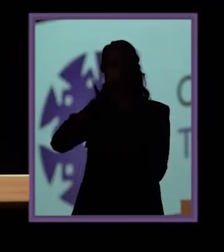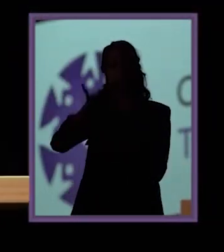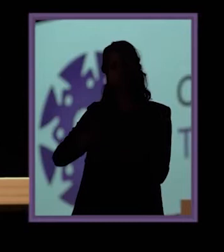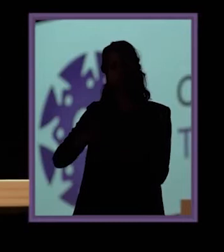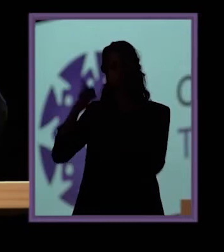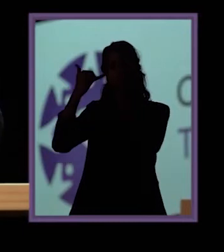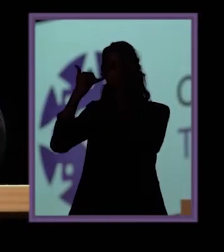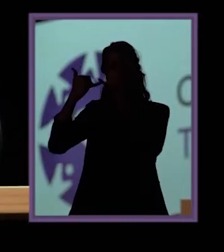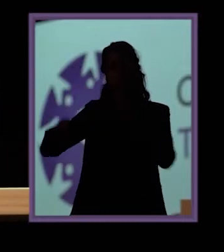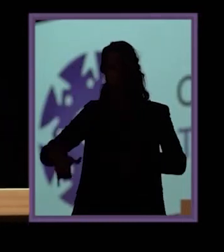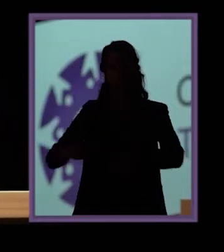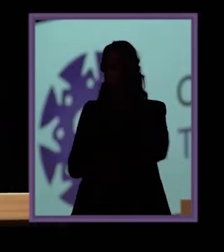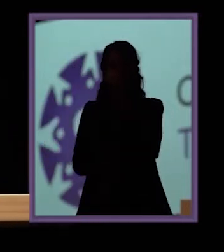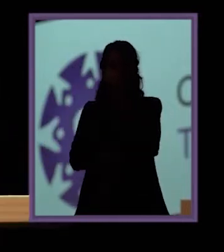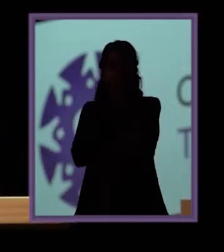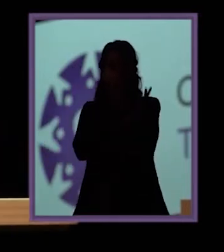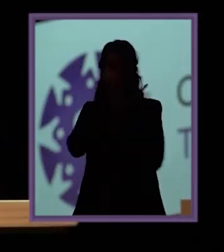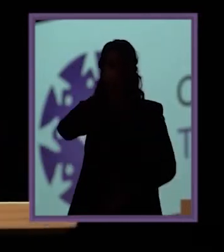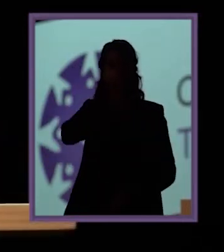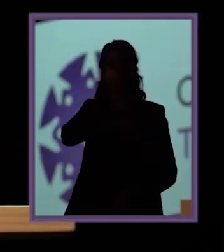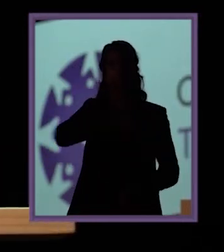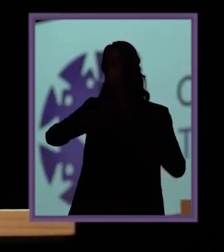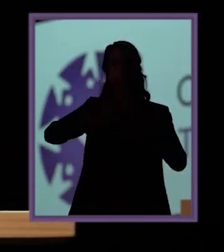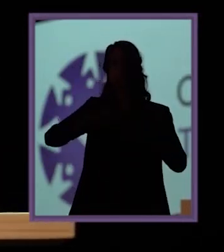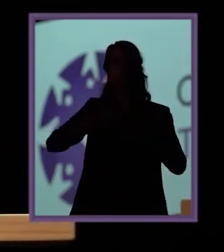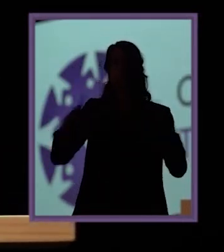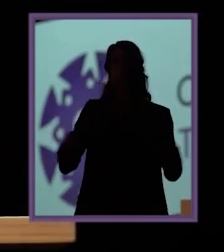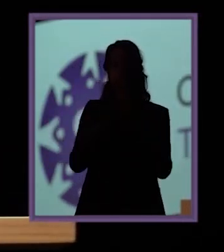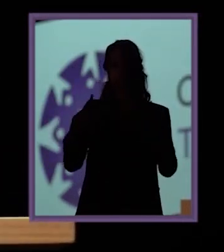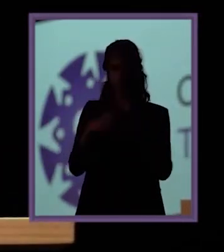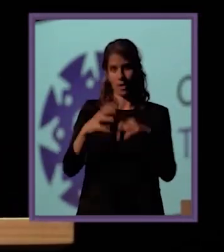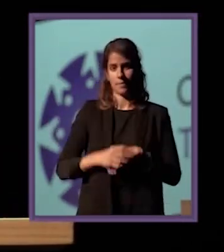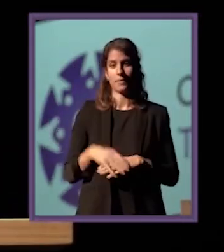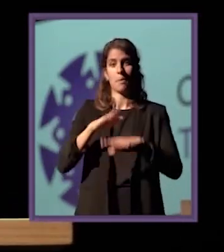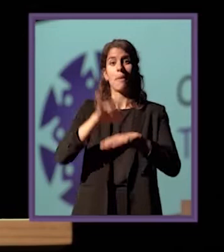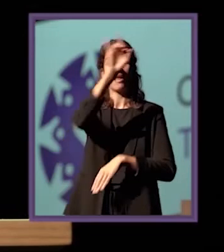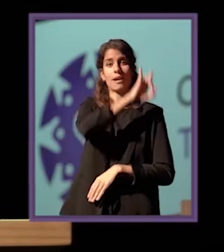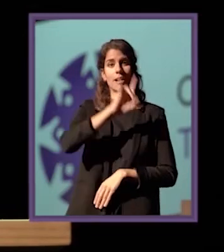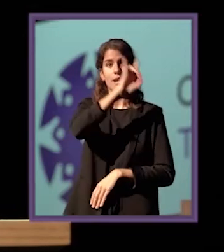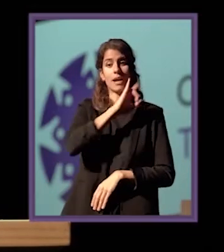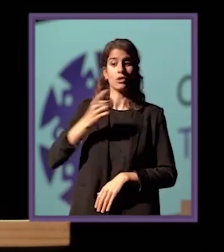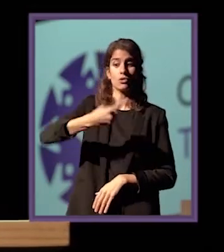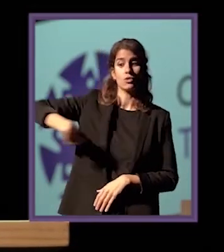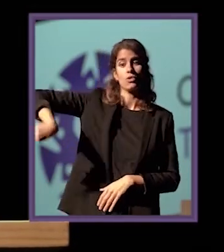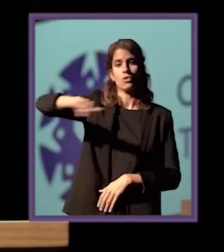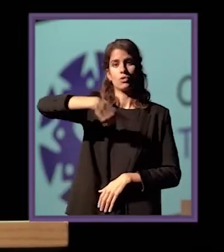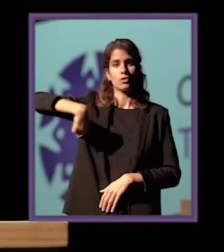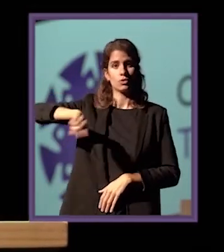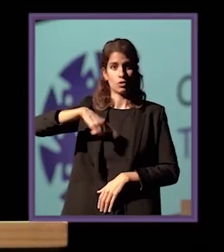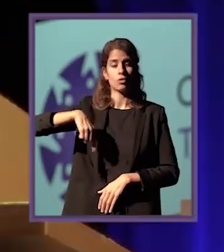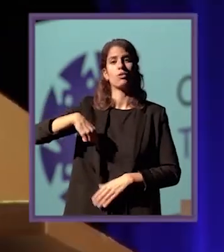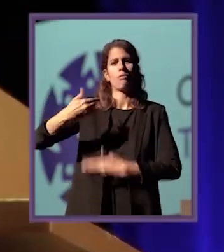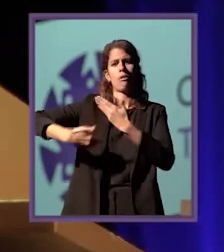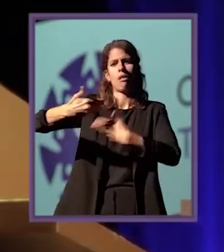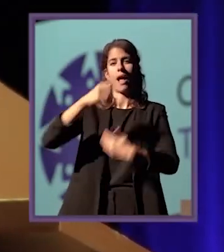lleno de emotividad y también de carácter social para la Canarias que queremos construir entre todas y todos de aquí al año 2030.